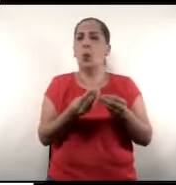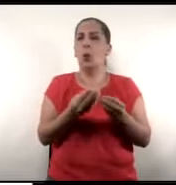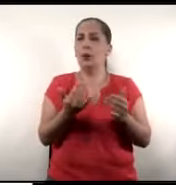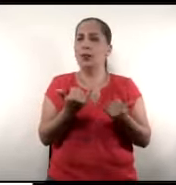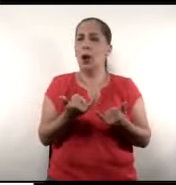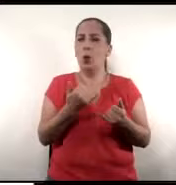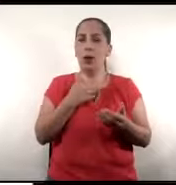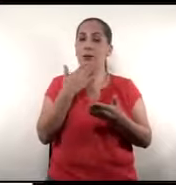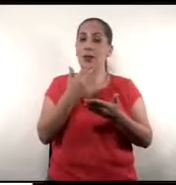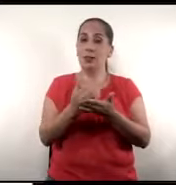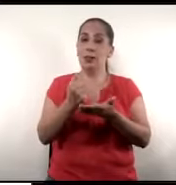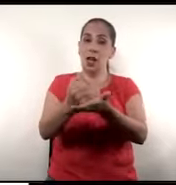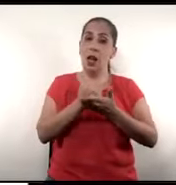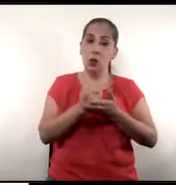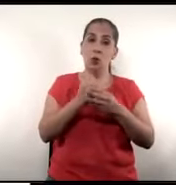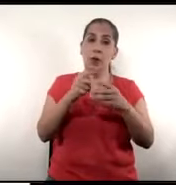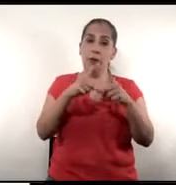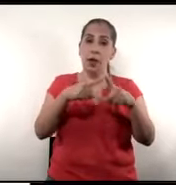colaboración japonesa, por ejemplo.